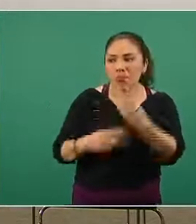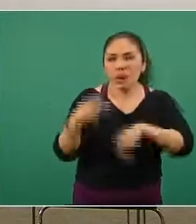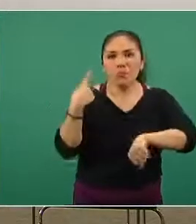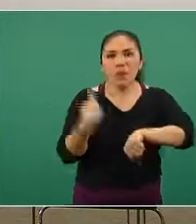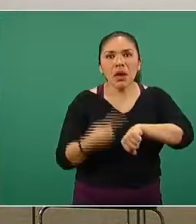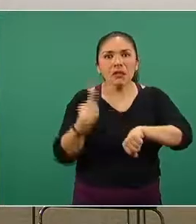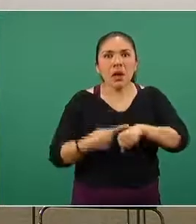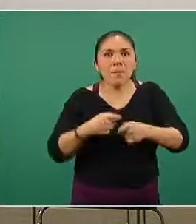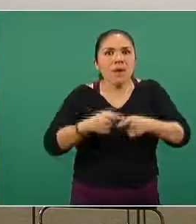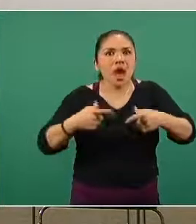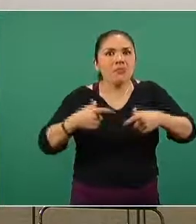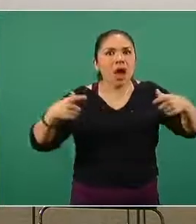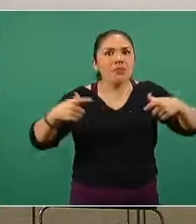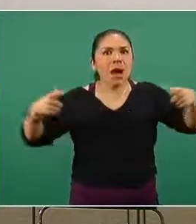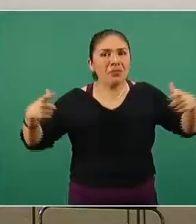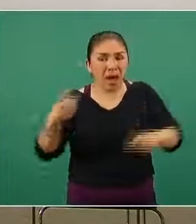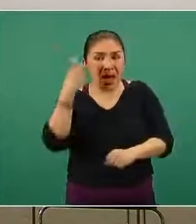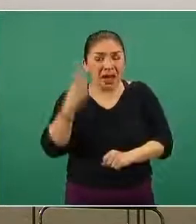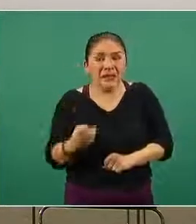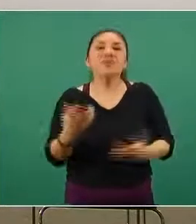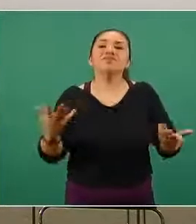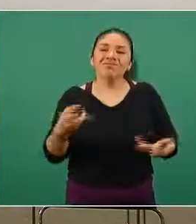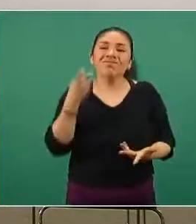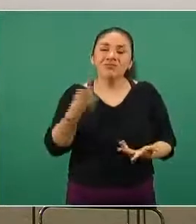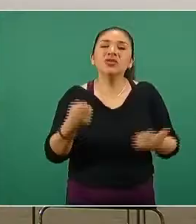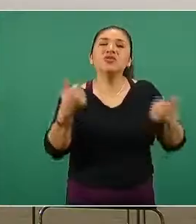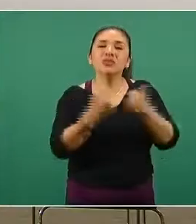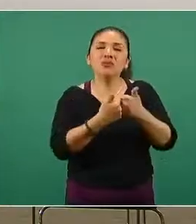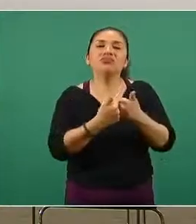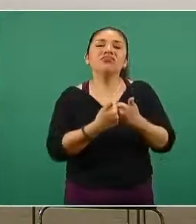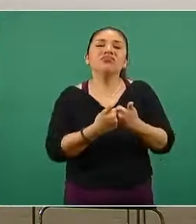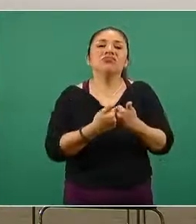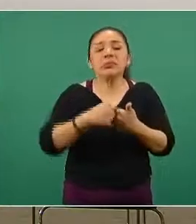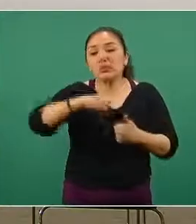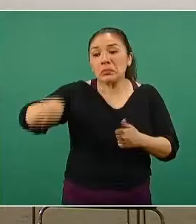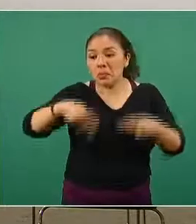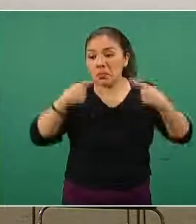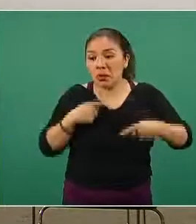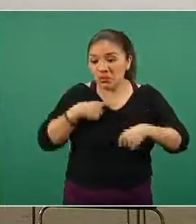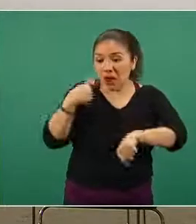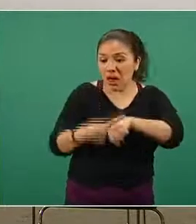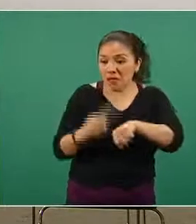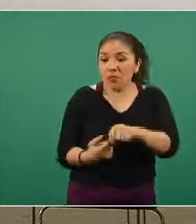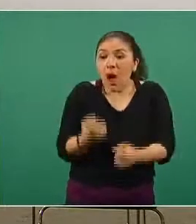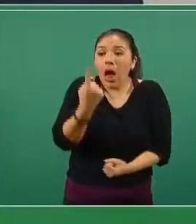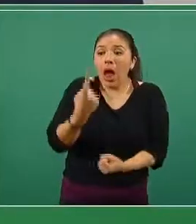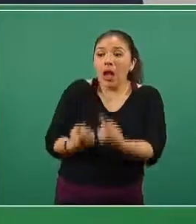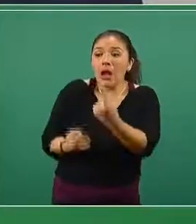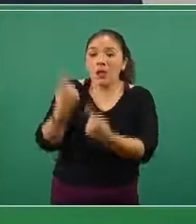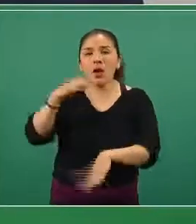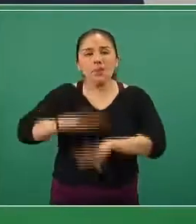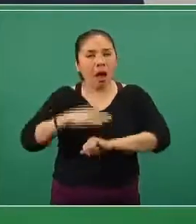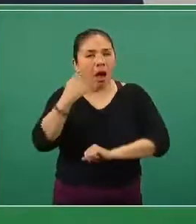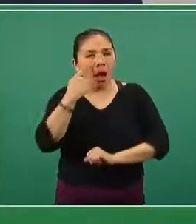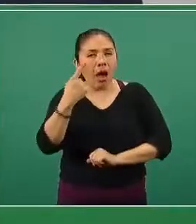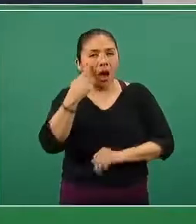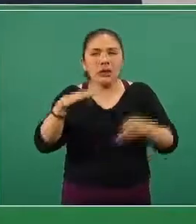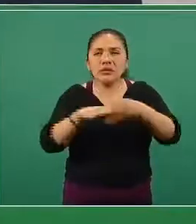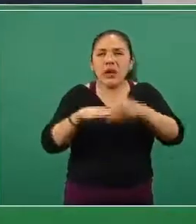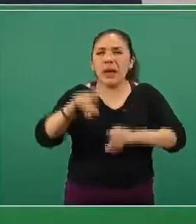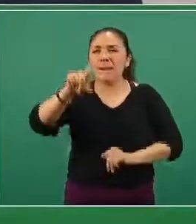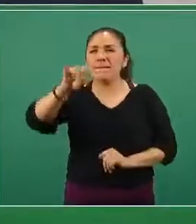contagios, aumentos de personas enfermas y estas obviamente, un porcentaje de ellas, de manera general alrededor de